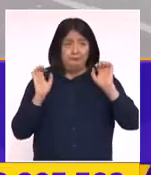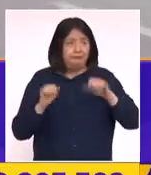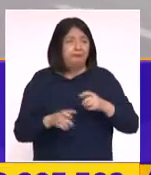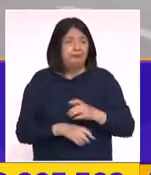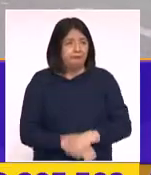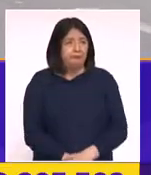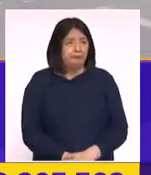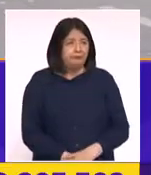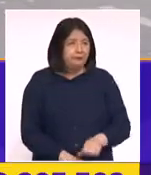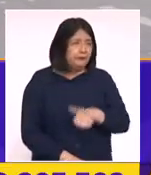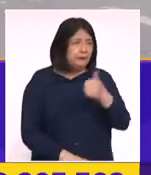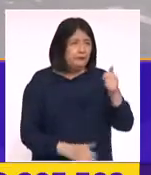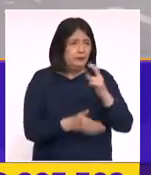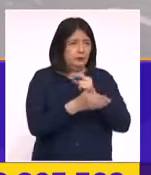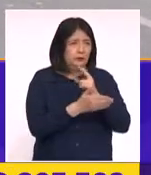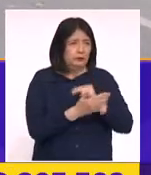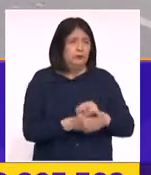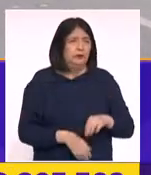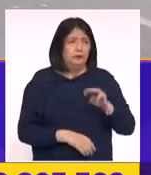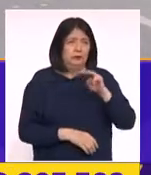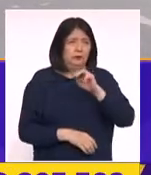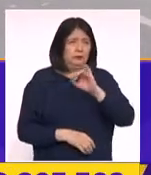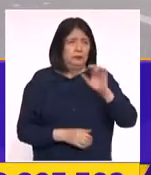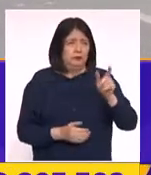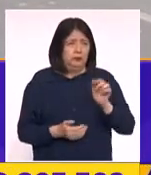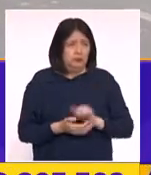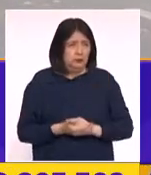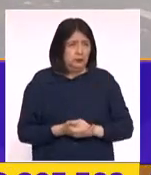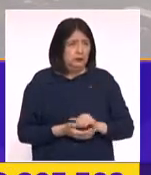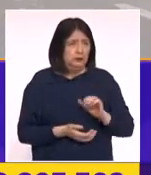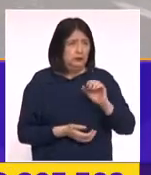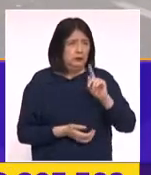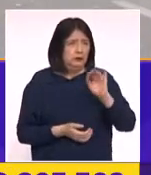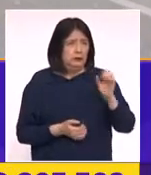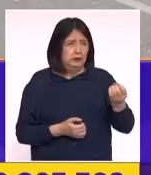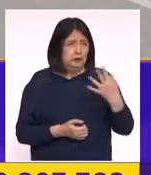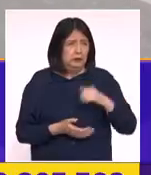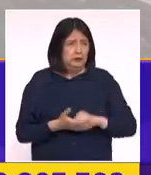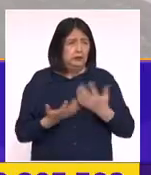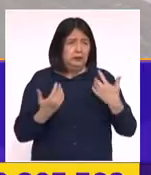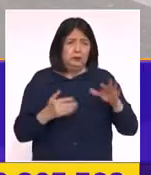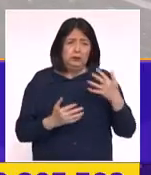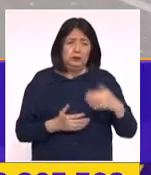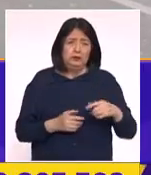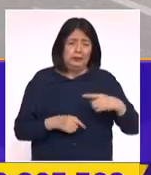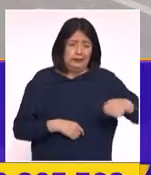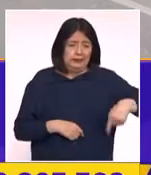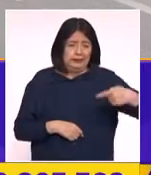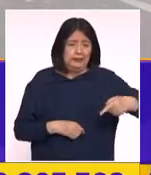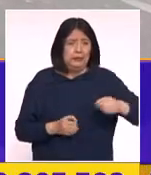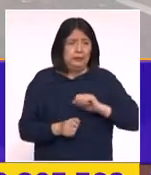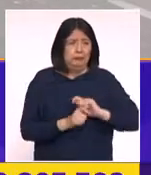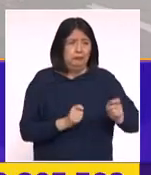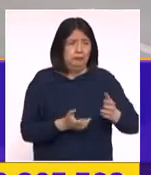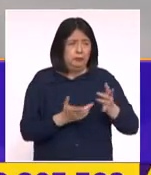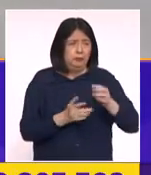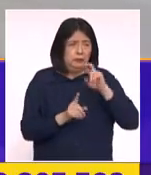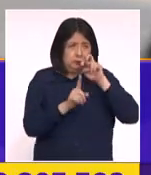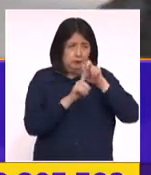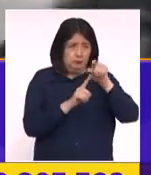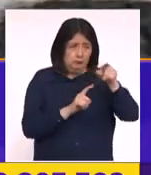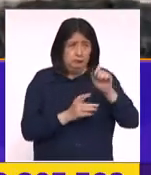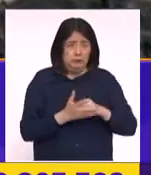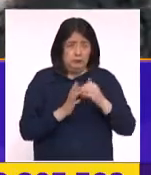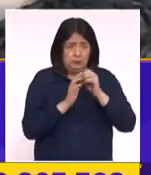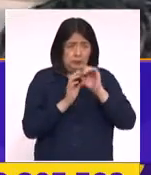atacar. Un tuit más desde Manchay, Caterín LR. Pone, en Manchay ya están quemando llantas y si ponemos a full la imagen vamos a